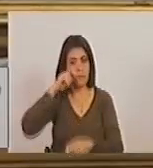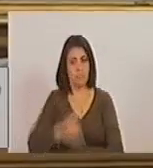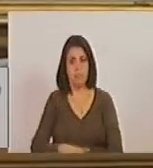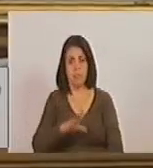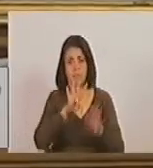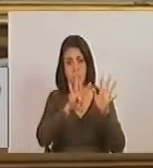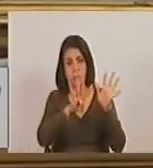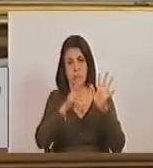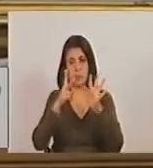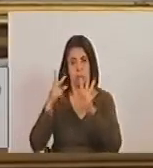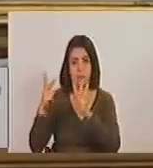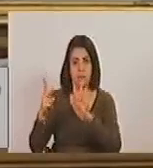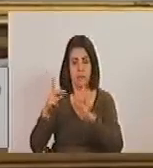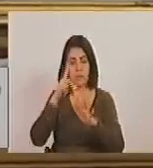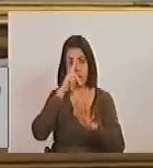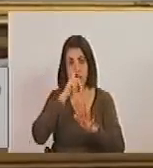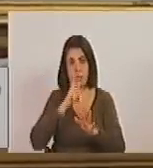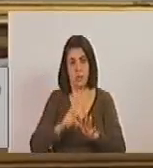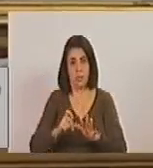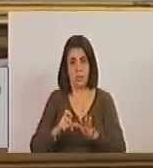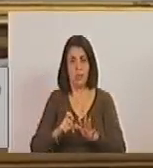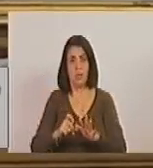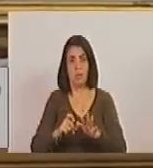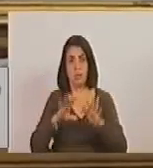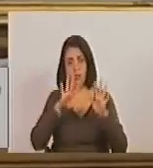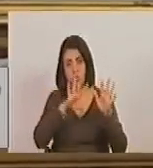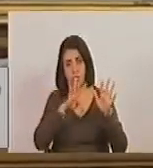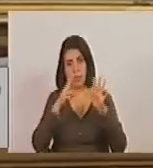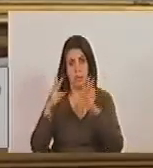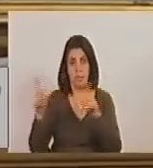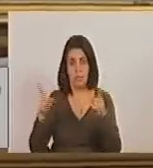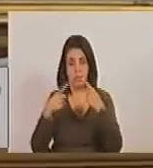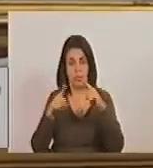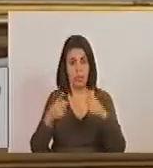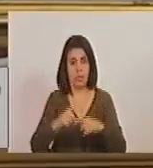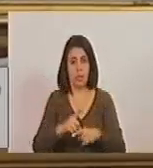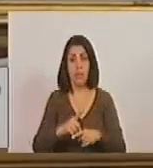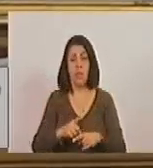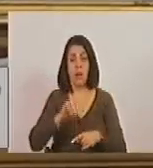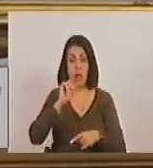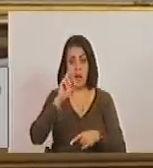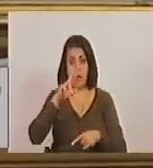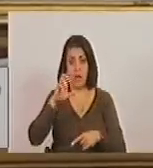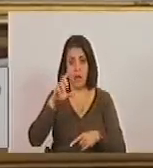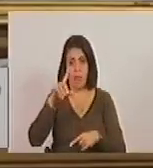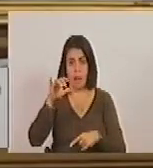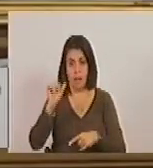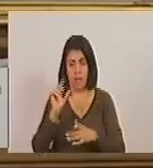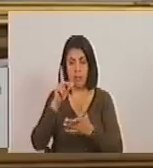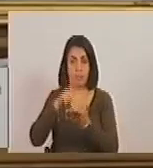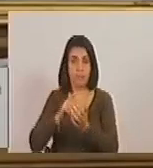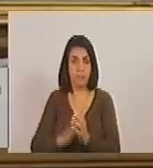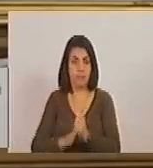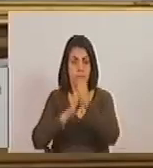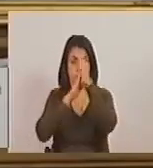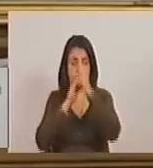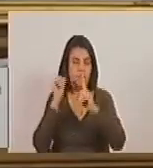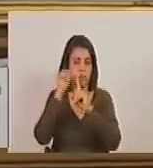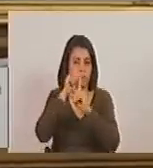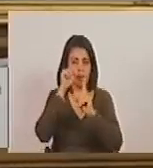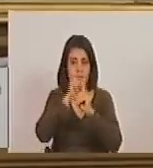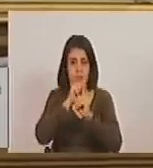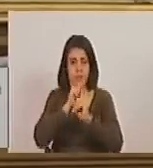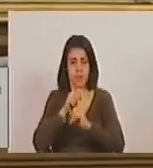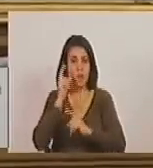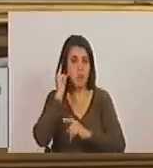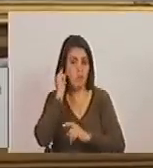del 97 aniversario, del 97 cumpleaños de nuestra querida Argelia Laya, precursora de las luchas